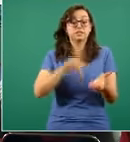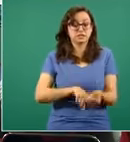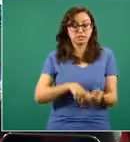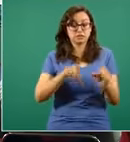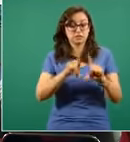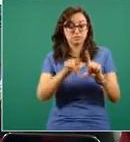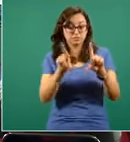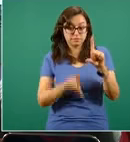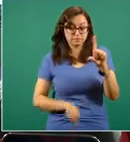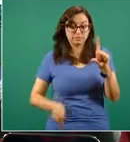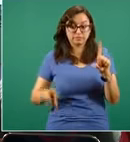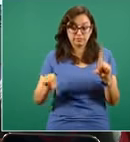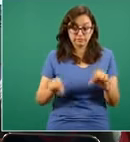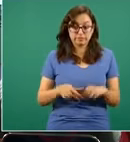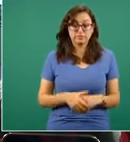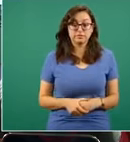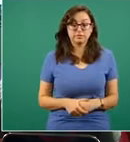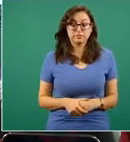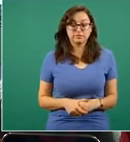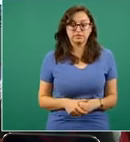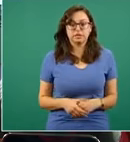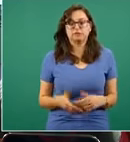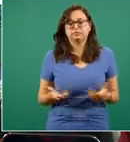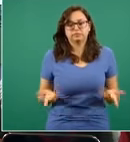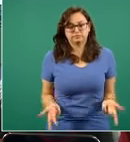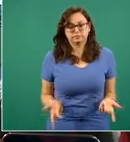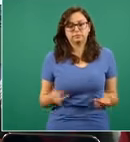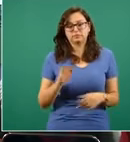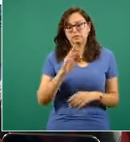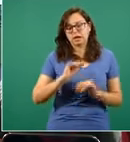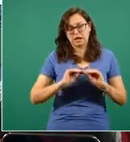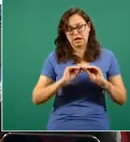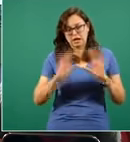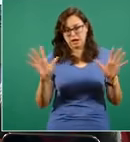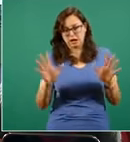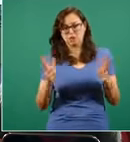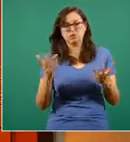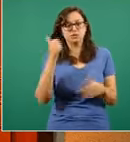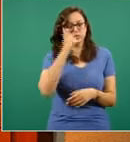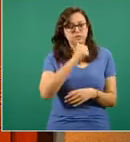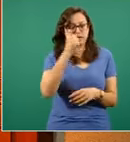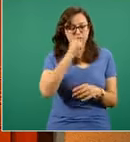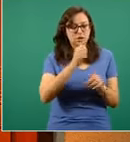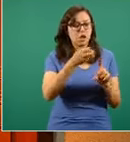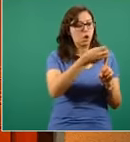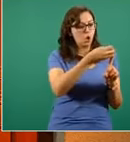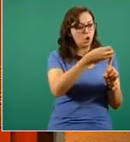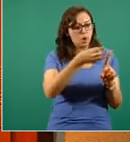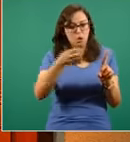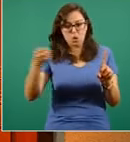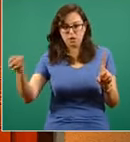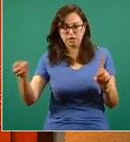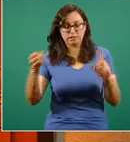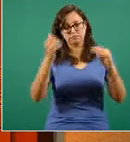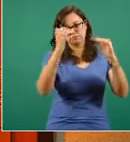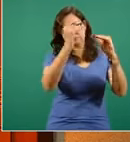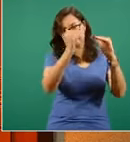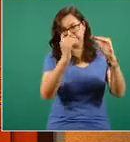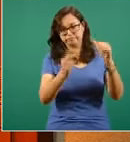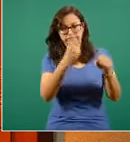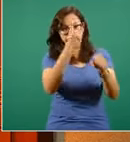el territorio de México, respetando obviamente siempre el orden que el grupo técnico asesor de